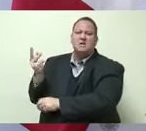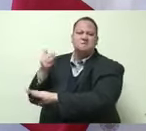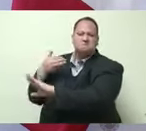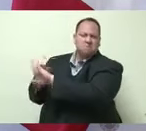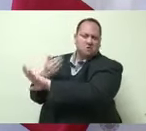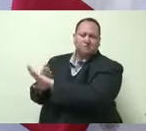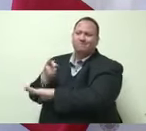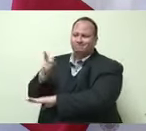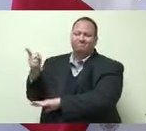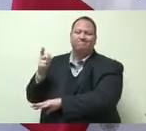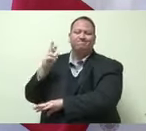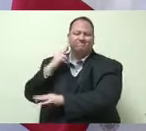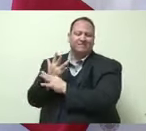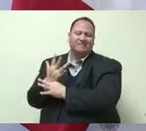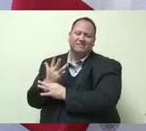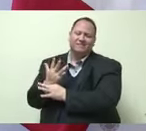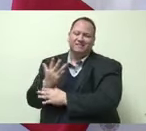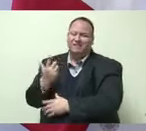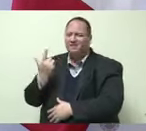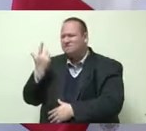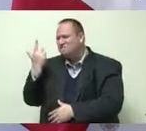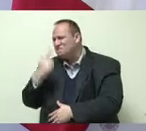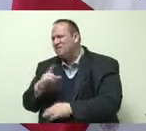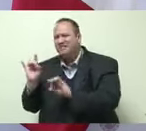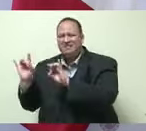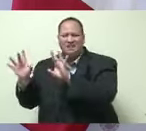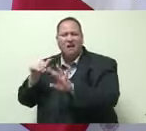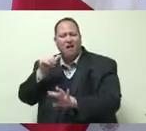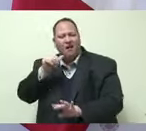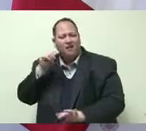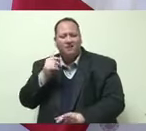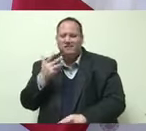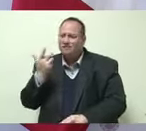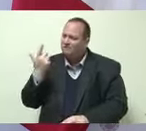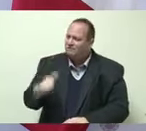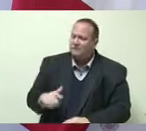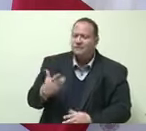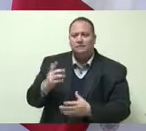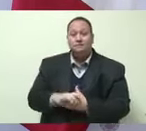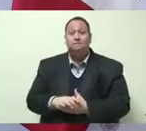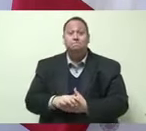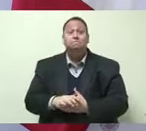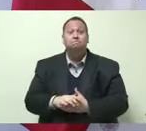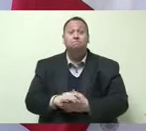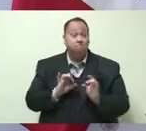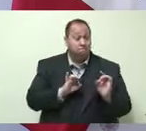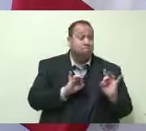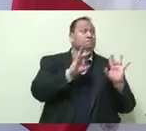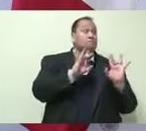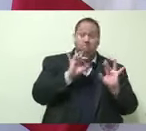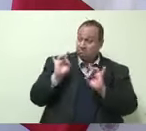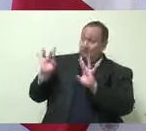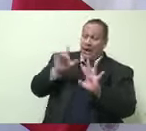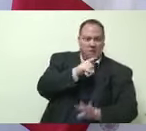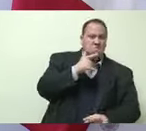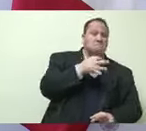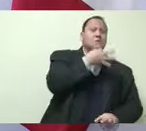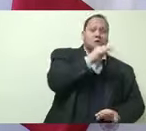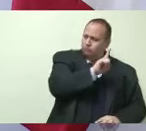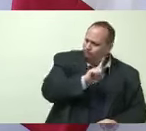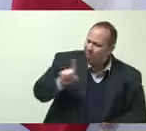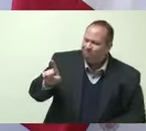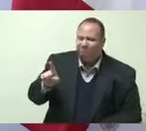participantes en este terrible, terrible evento ocurrido el día de ayer. Se tuvo inmediatez en la reacción, se lamenta y se